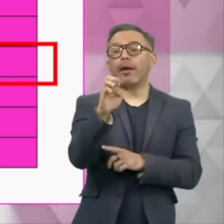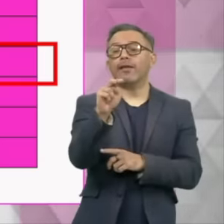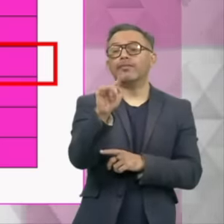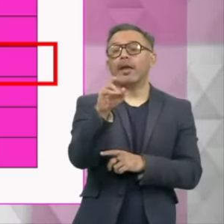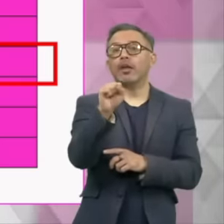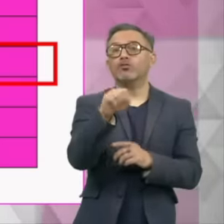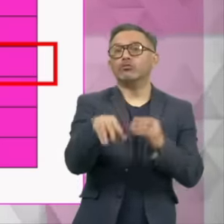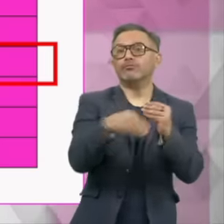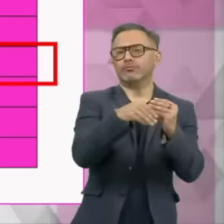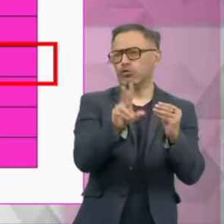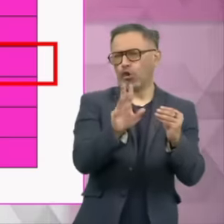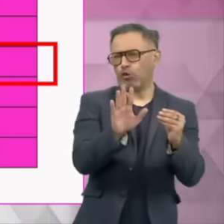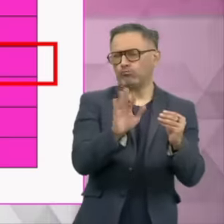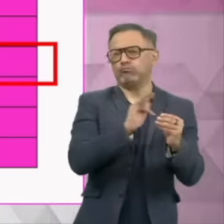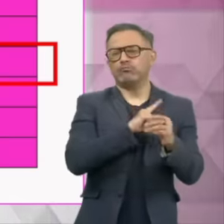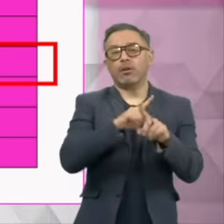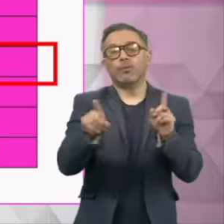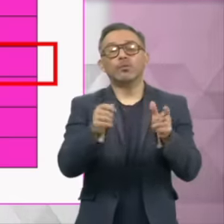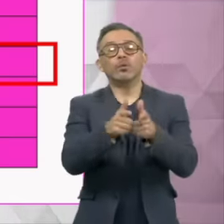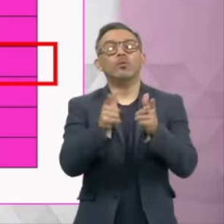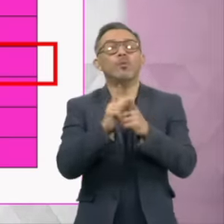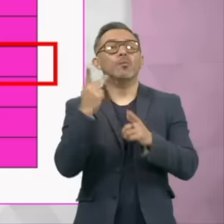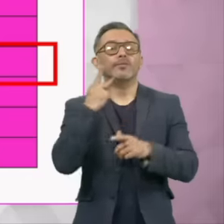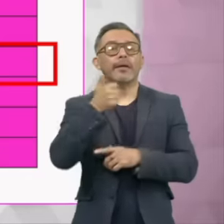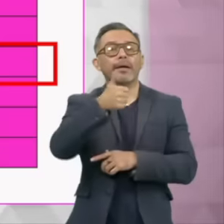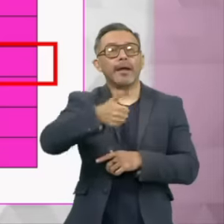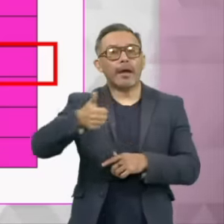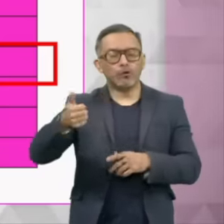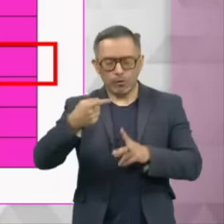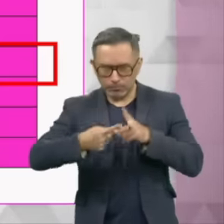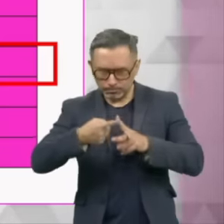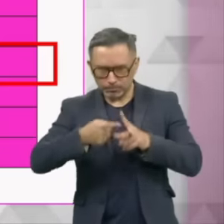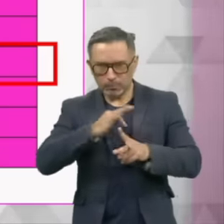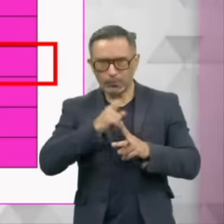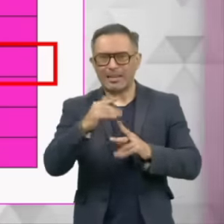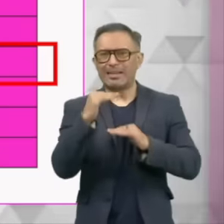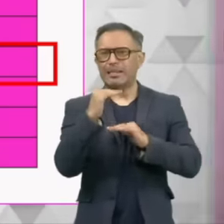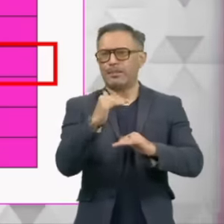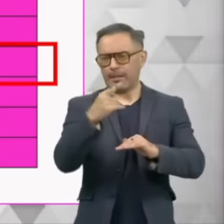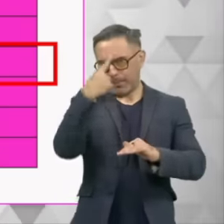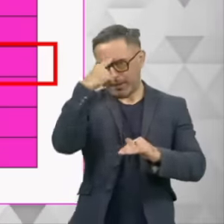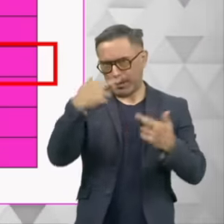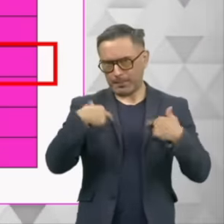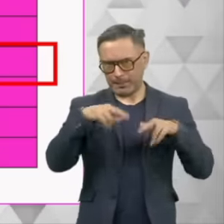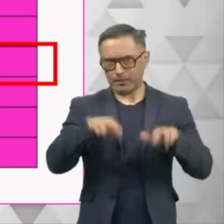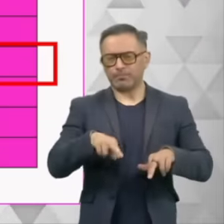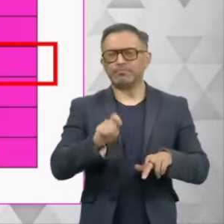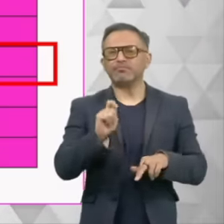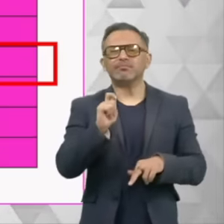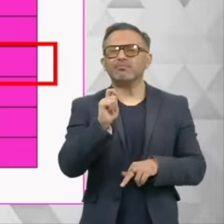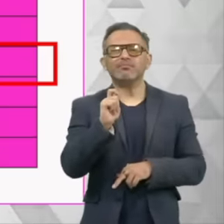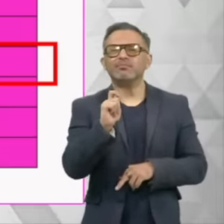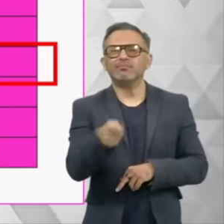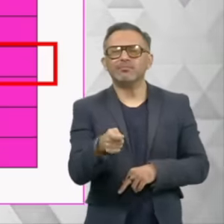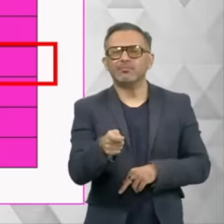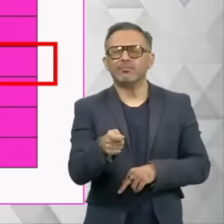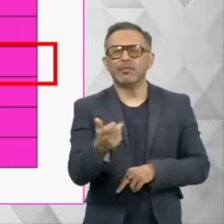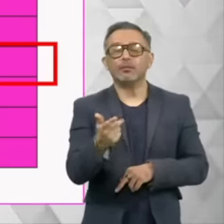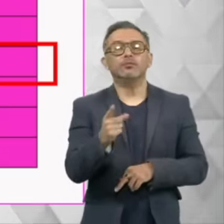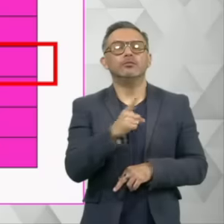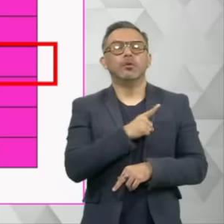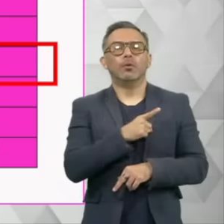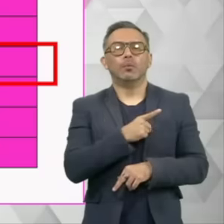para calcular su límite de sobrerepresentación, lo que se hace es obtener el